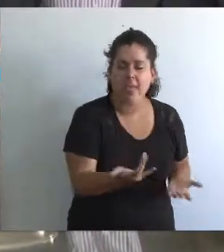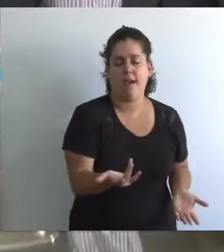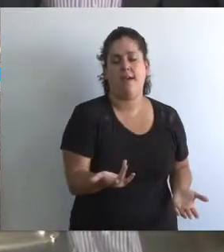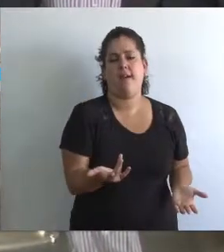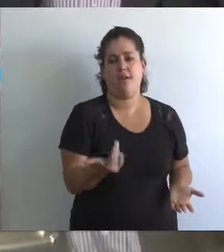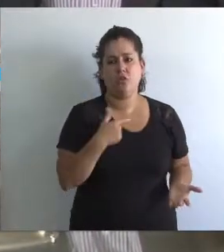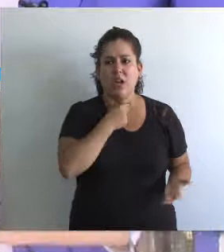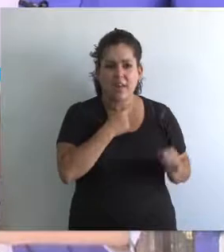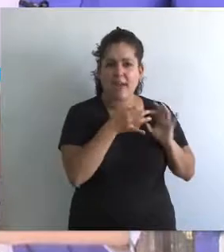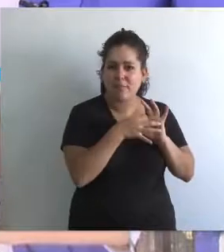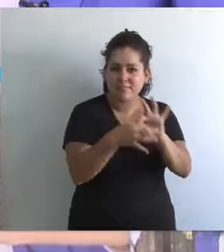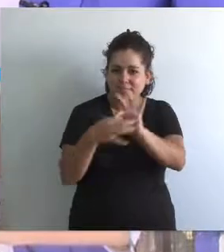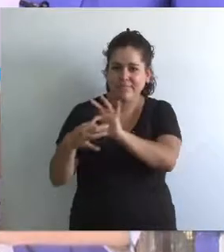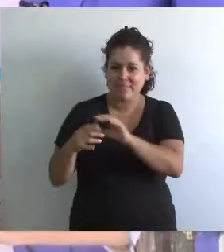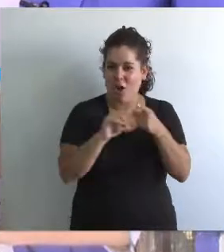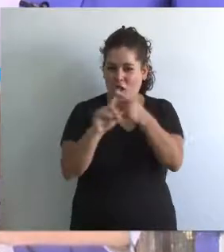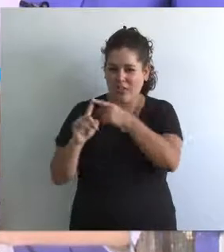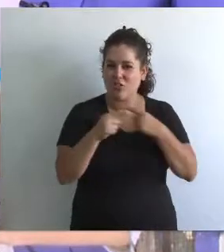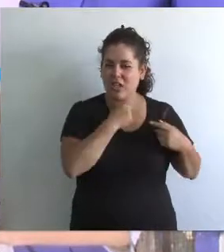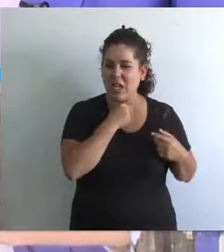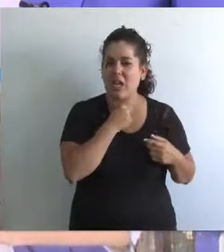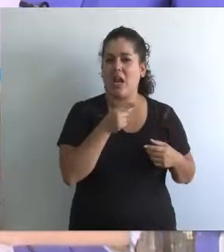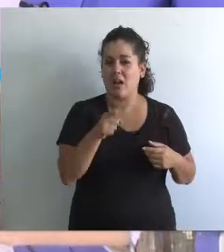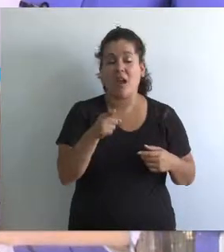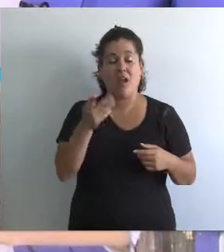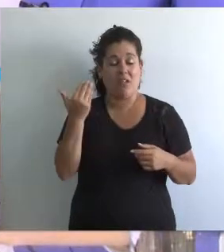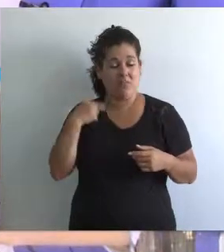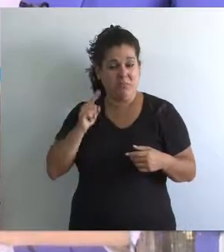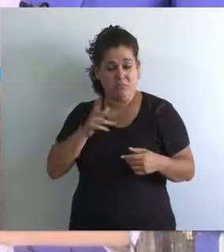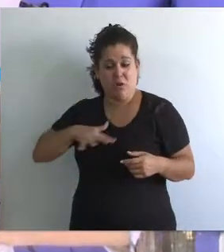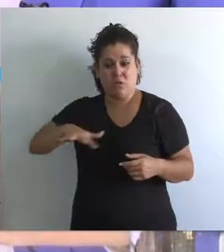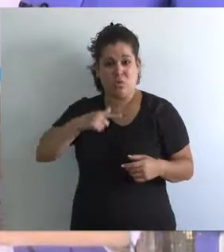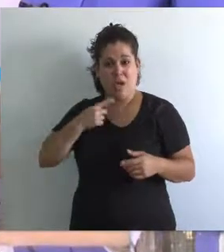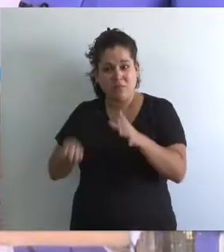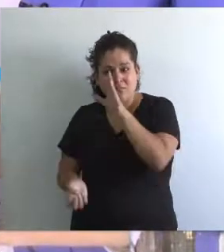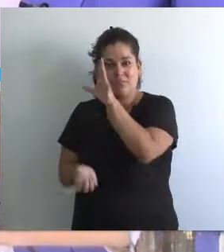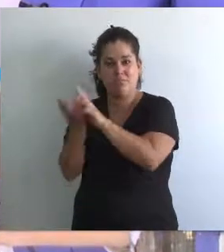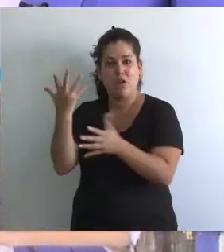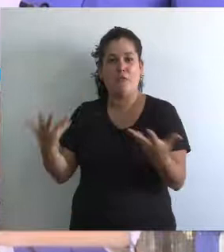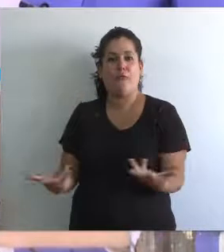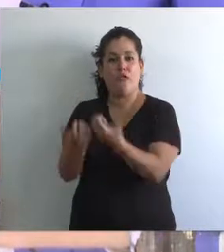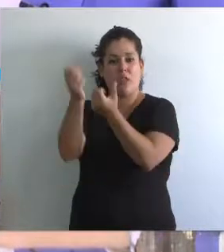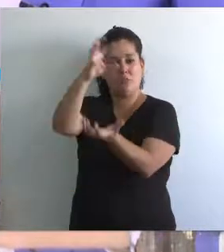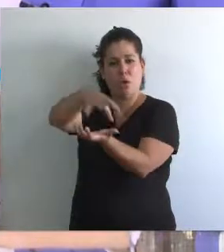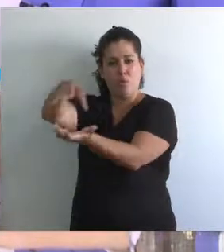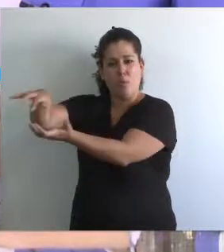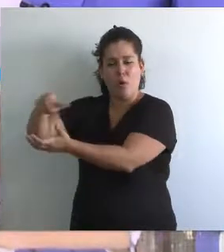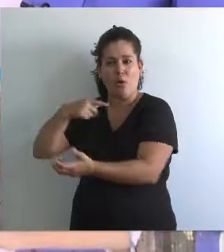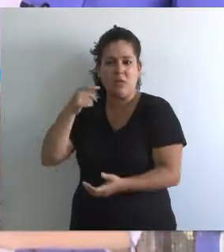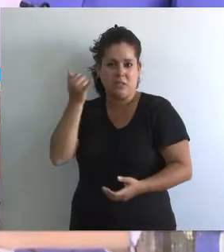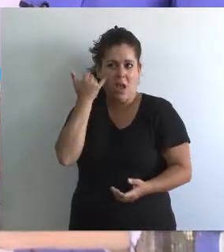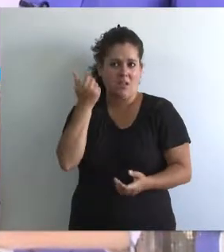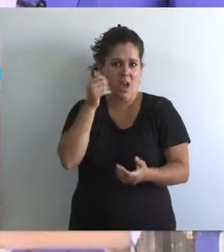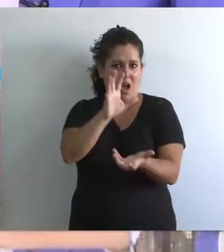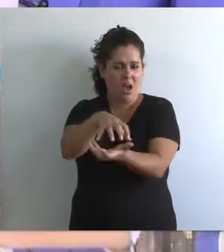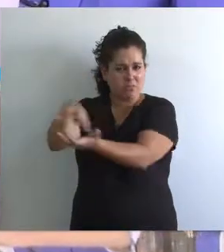vinculadas al tema de discapacidad, donde hemos fundado instituciones que hoy todavía están y que